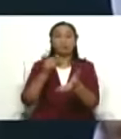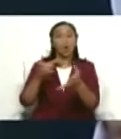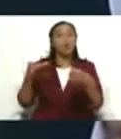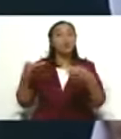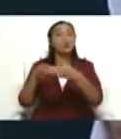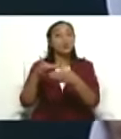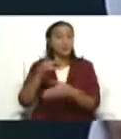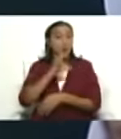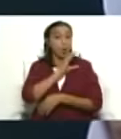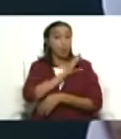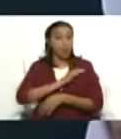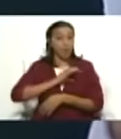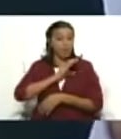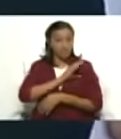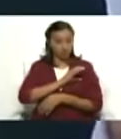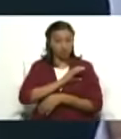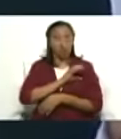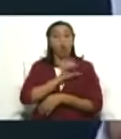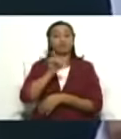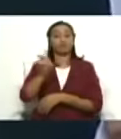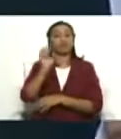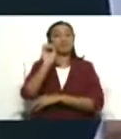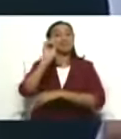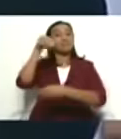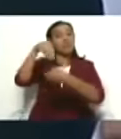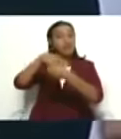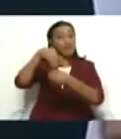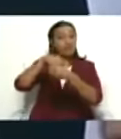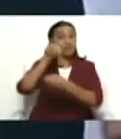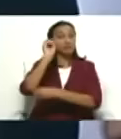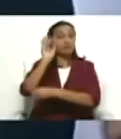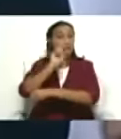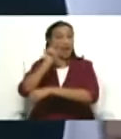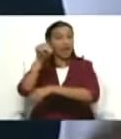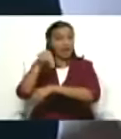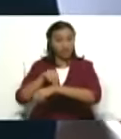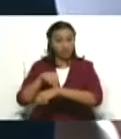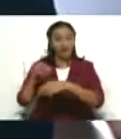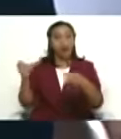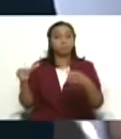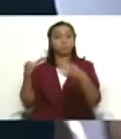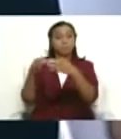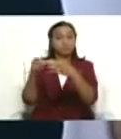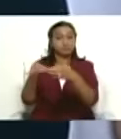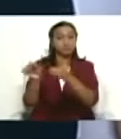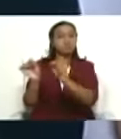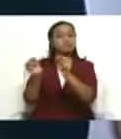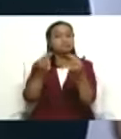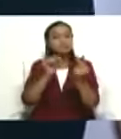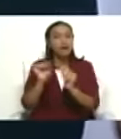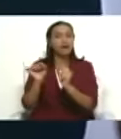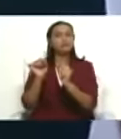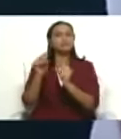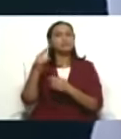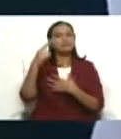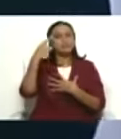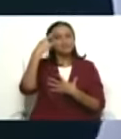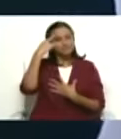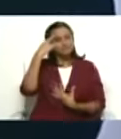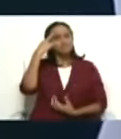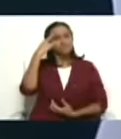que nombrara a la Asamblea Nacional precisamente para buscar acercar a los